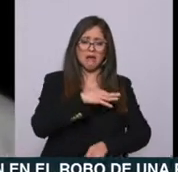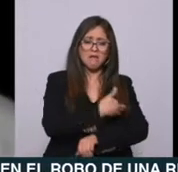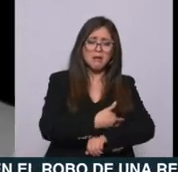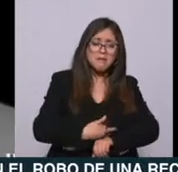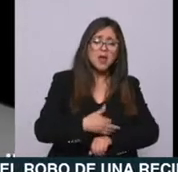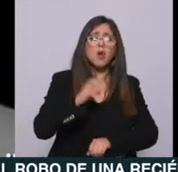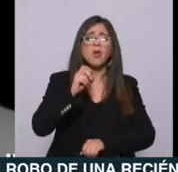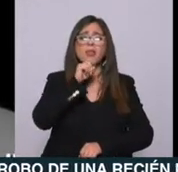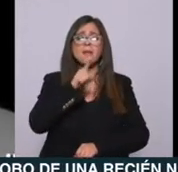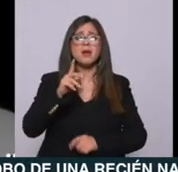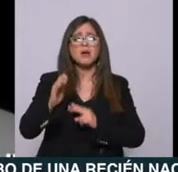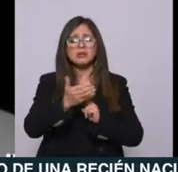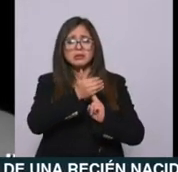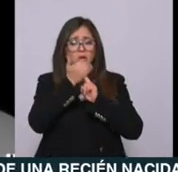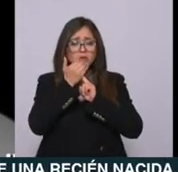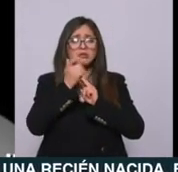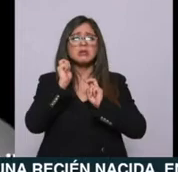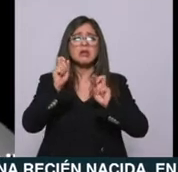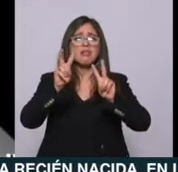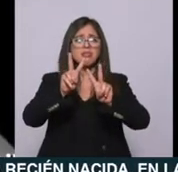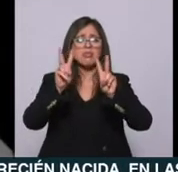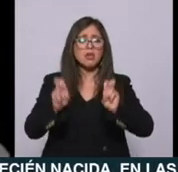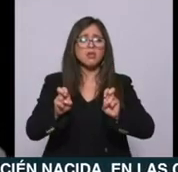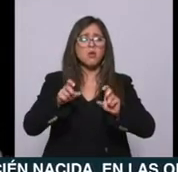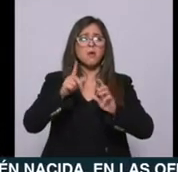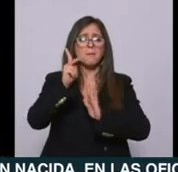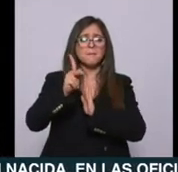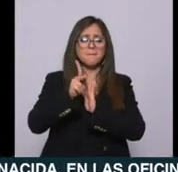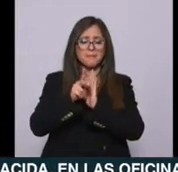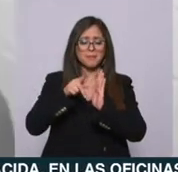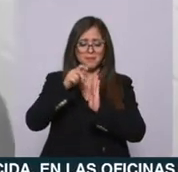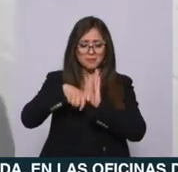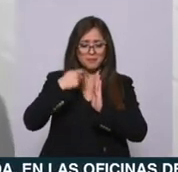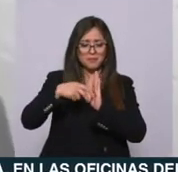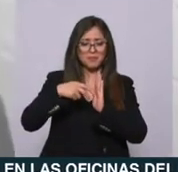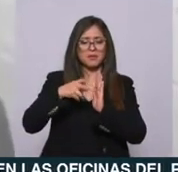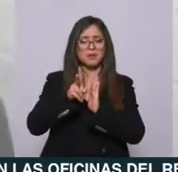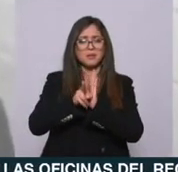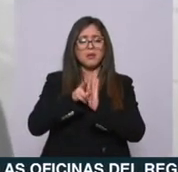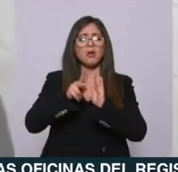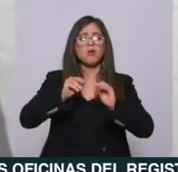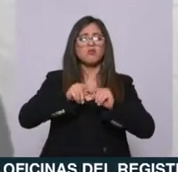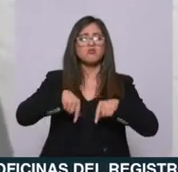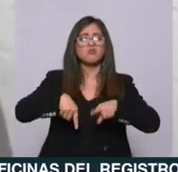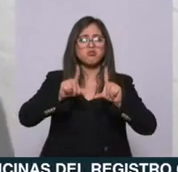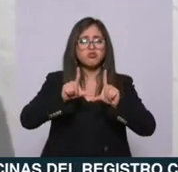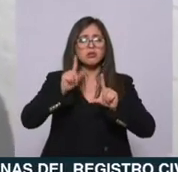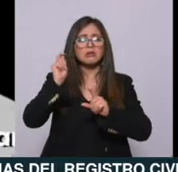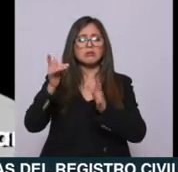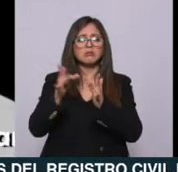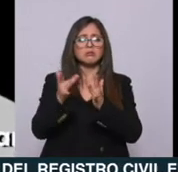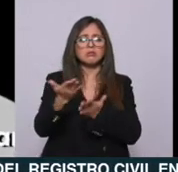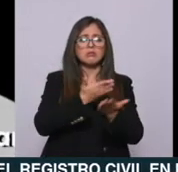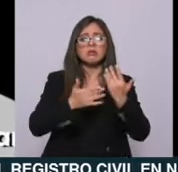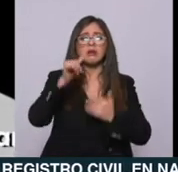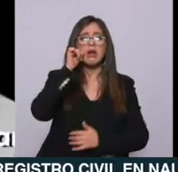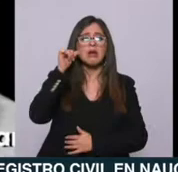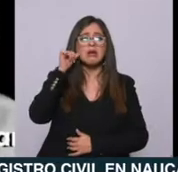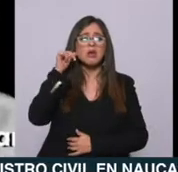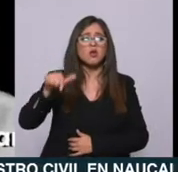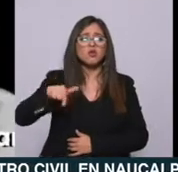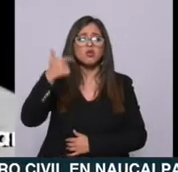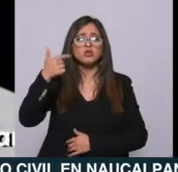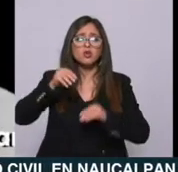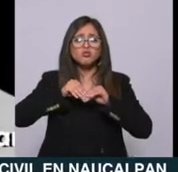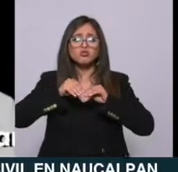víctimas de secuestro, para hacer un texto y un video que ha circulado por redes sociales. En el video, posteado desde ayer al mediodía por